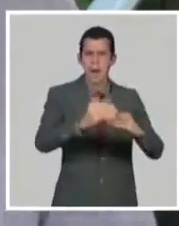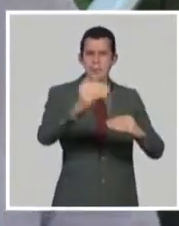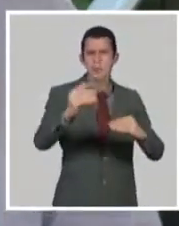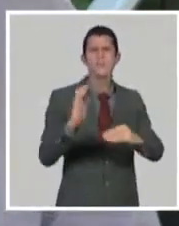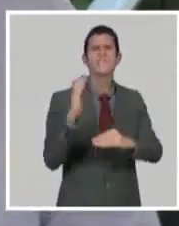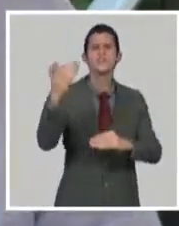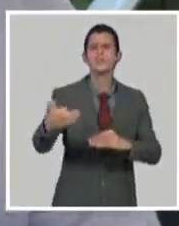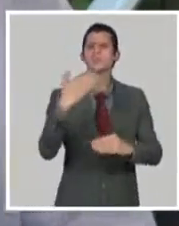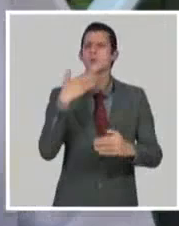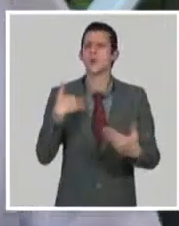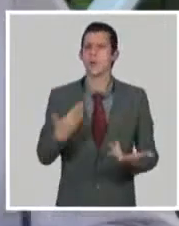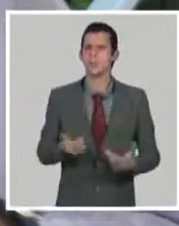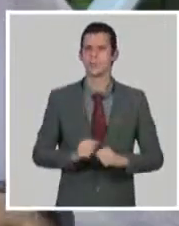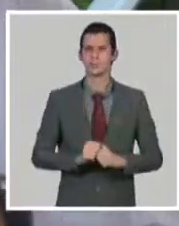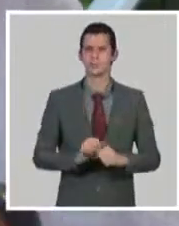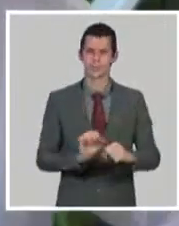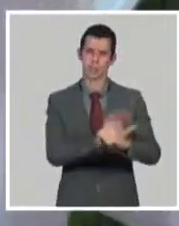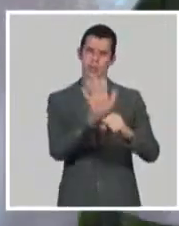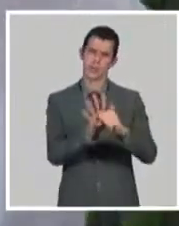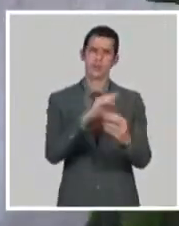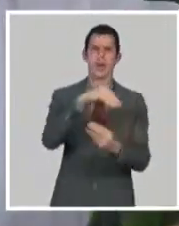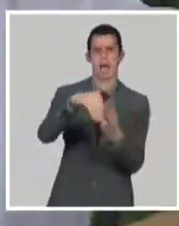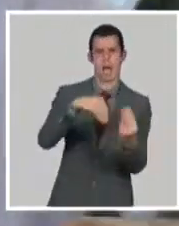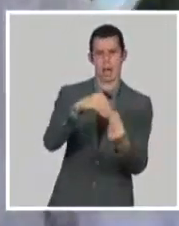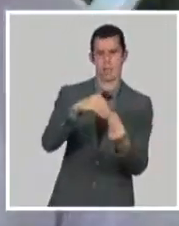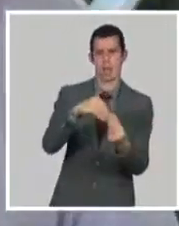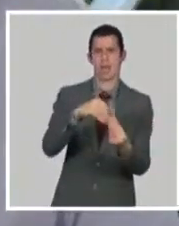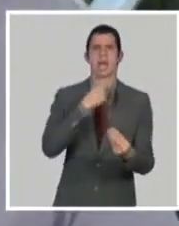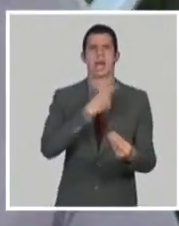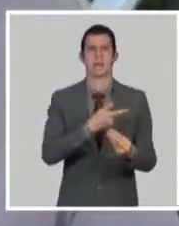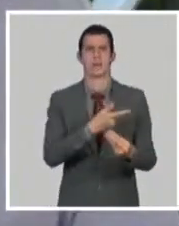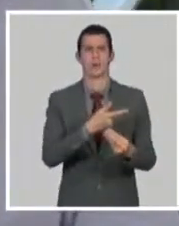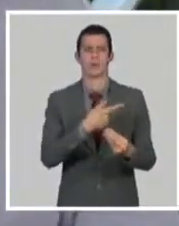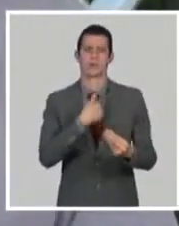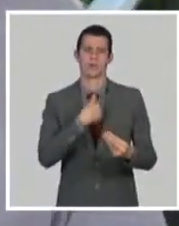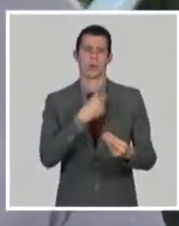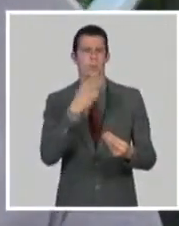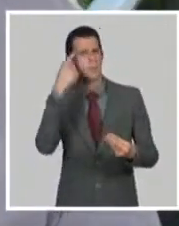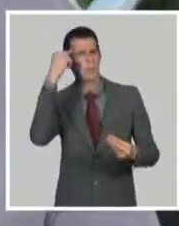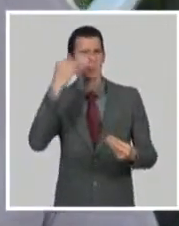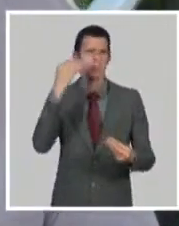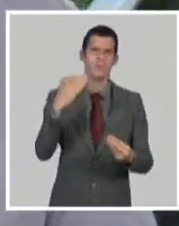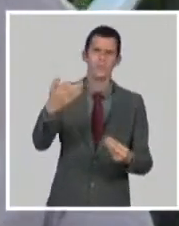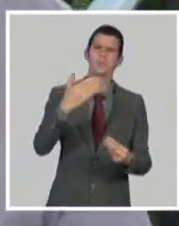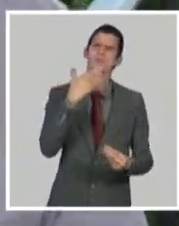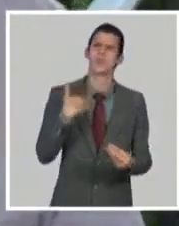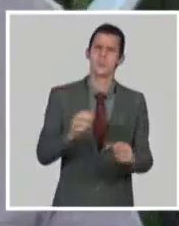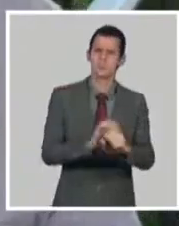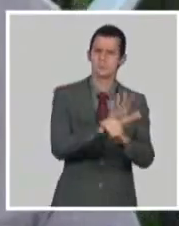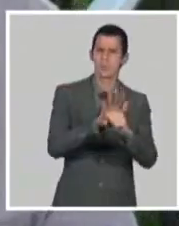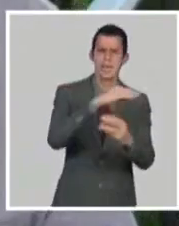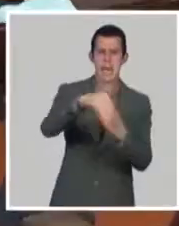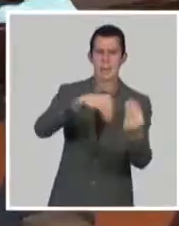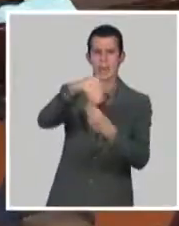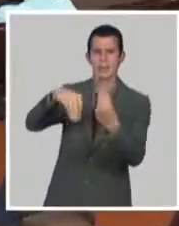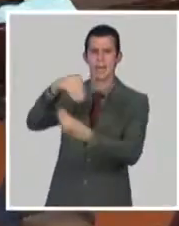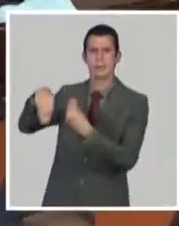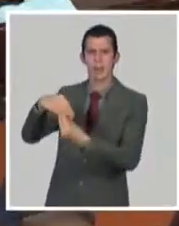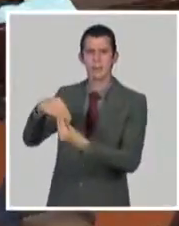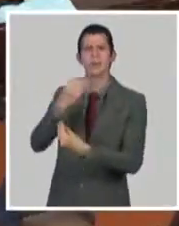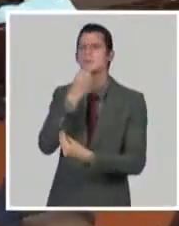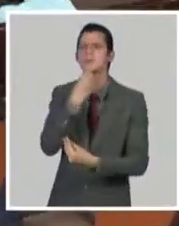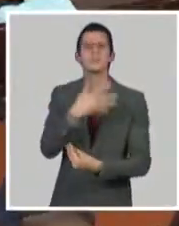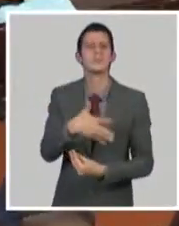ser aquellas más críticas desde el punto de vista de evadir la respuesta inmune que estimulan nuestros candidatos vacunales.